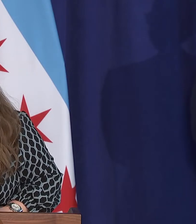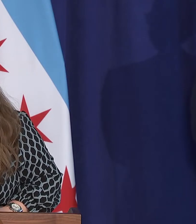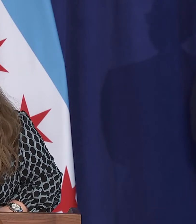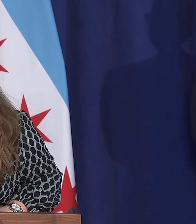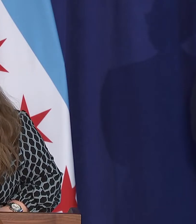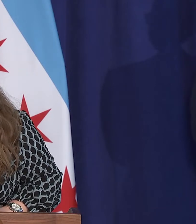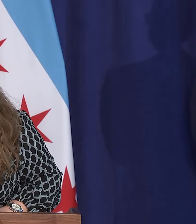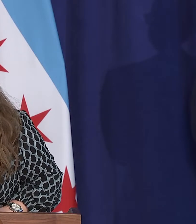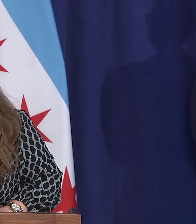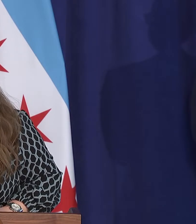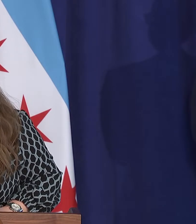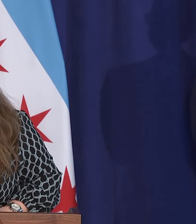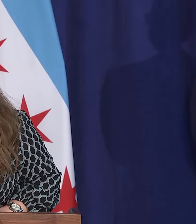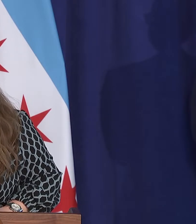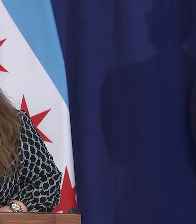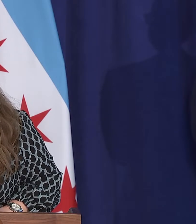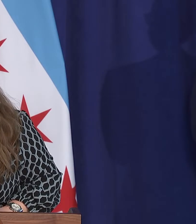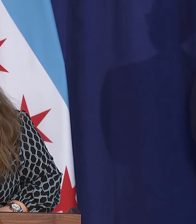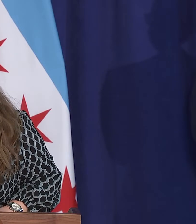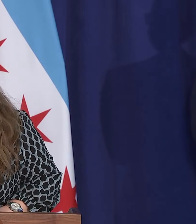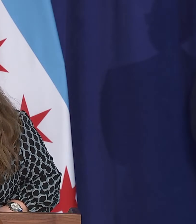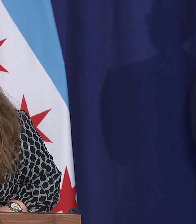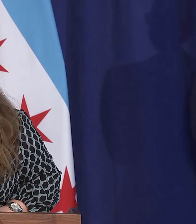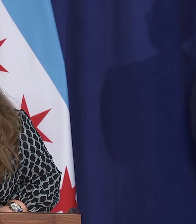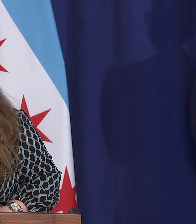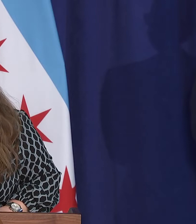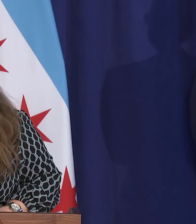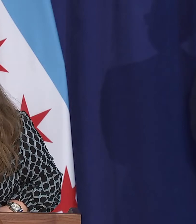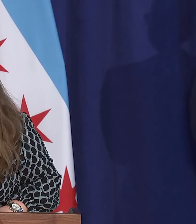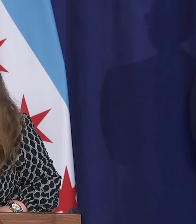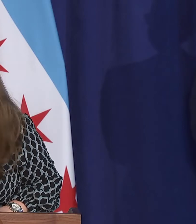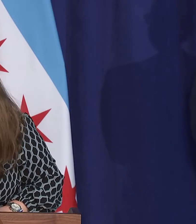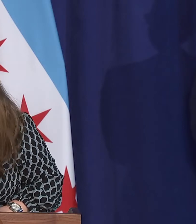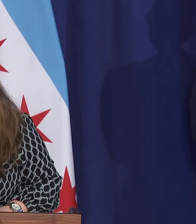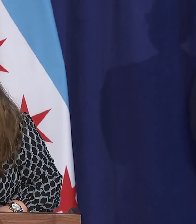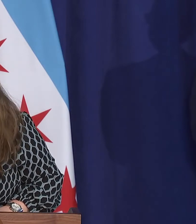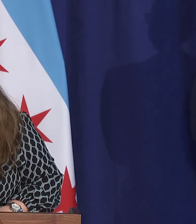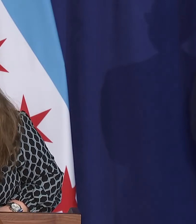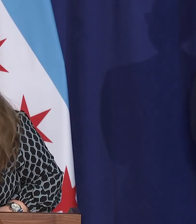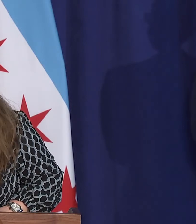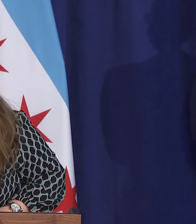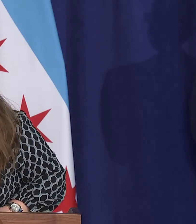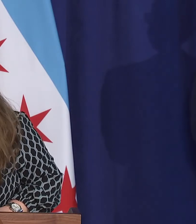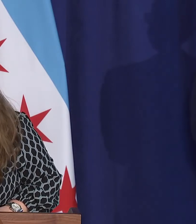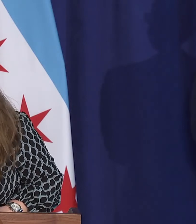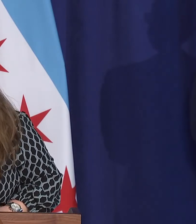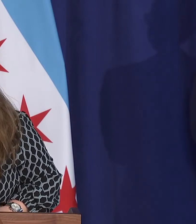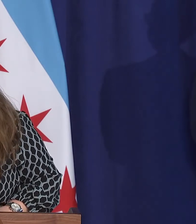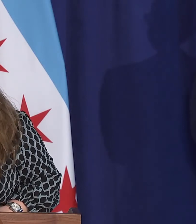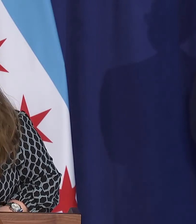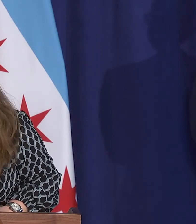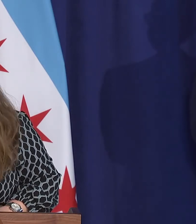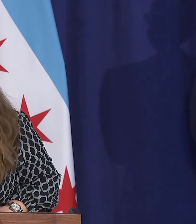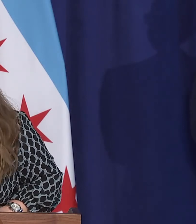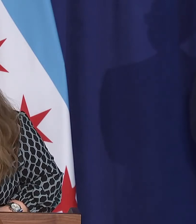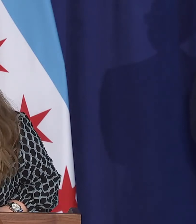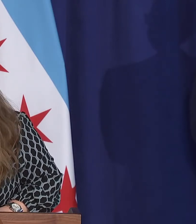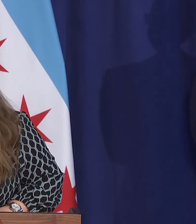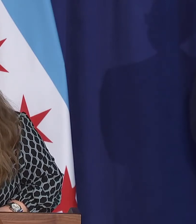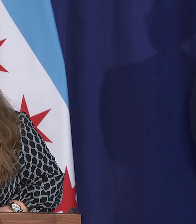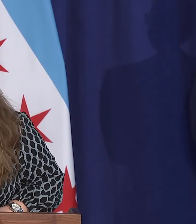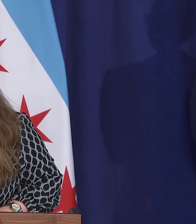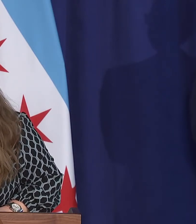vacunarse. Ahora, este cambio a la fase 1C no significa que de entrada todos podamos tener